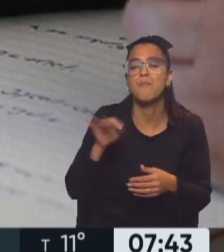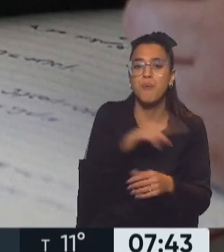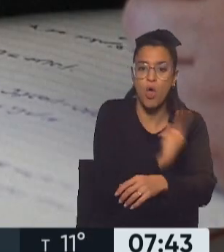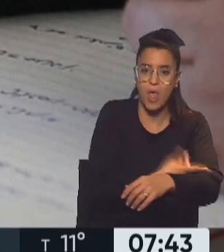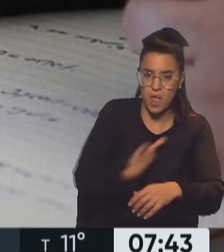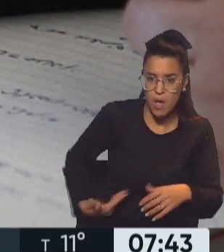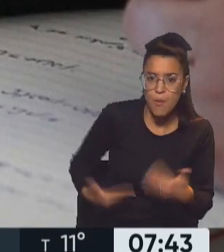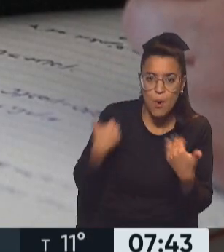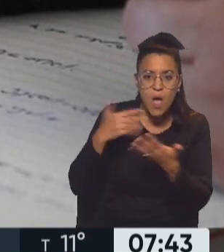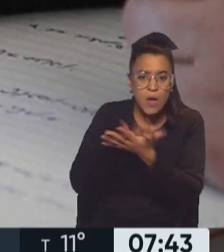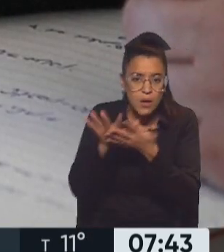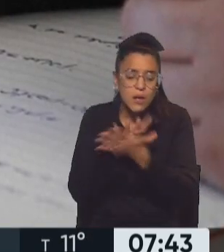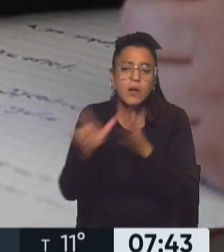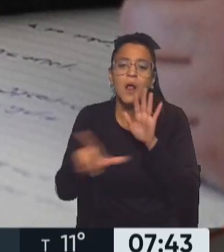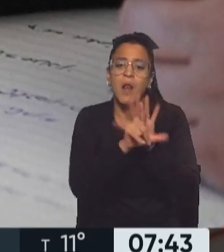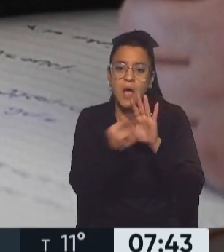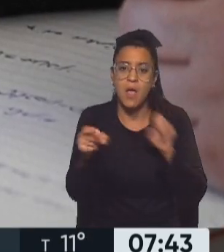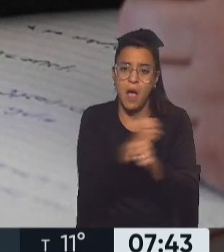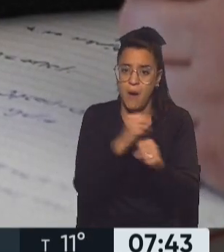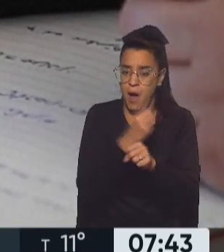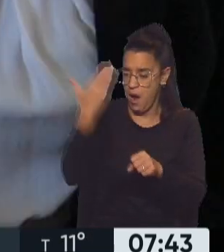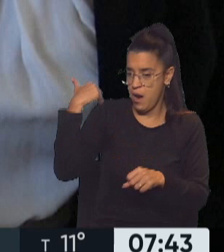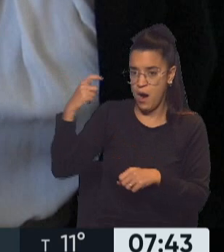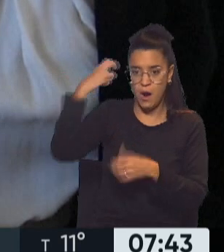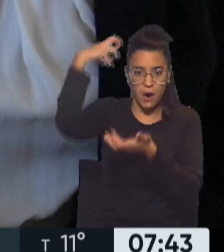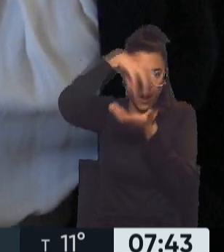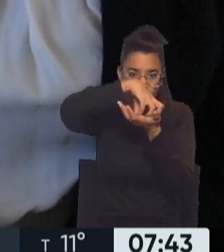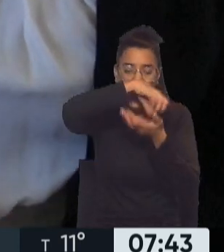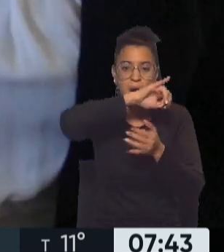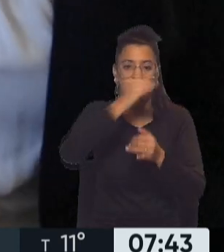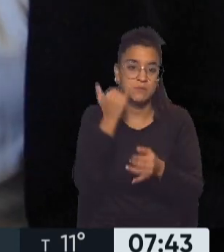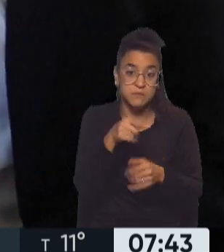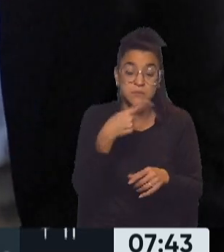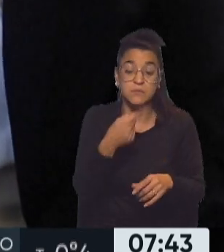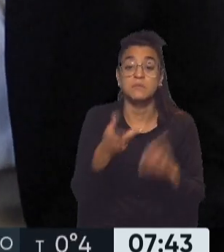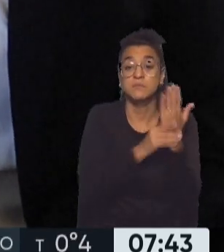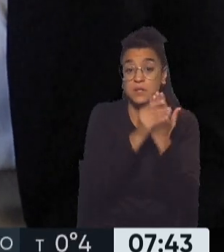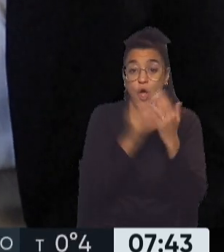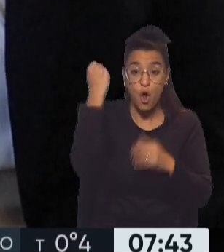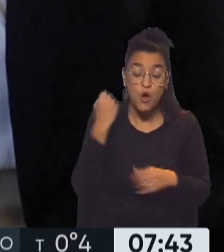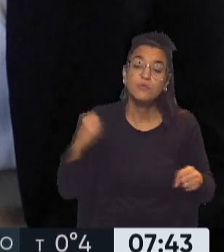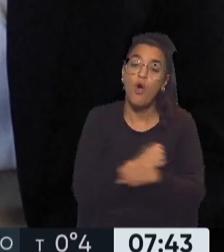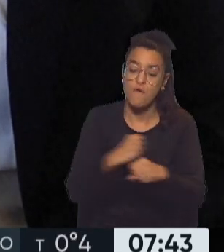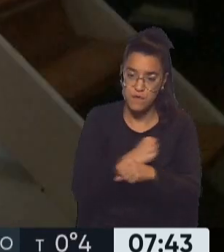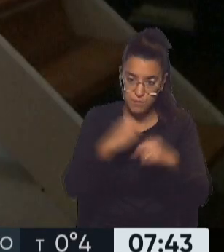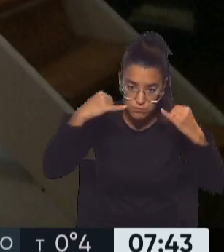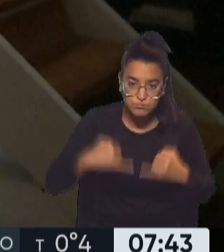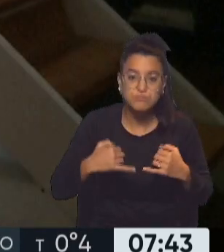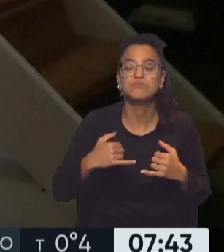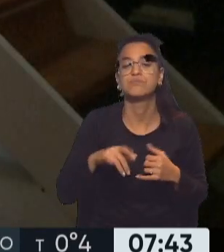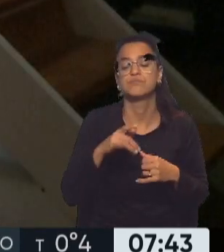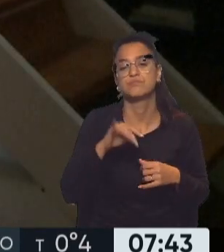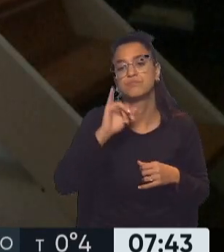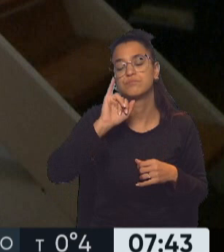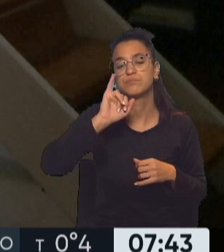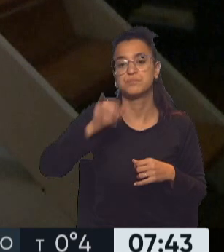puede solucionarlo por una ley que se aprobó en el Congreso. Dicho todo esto, en el Ministerio de Economía confirmaron entonces que se va